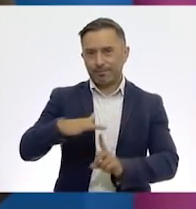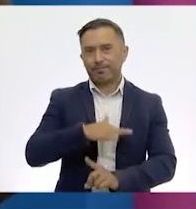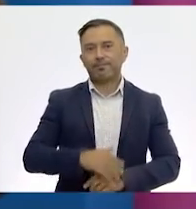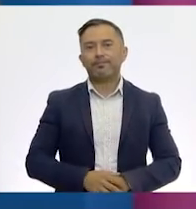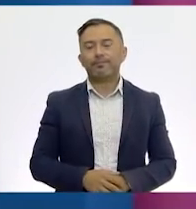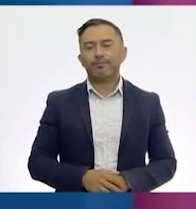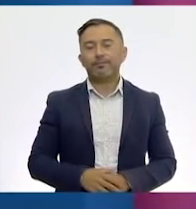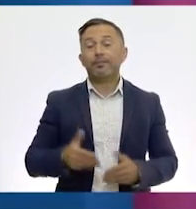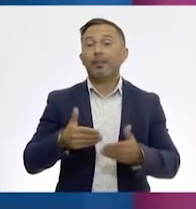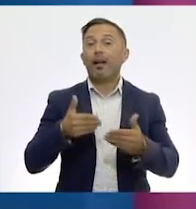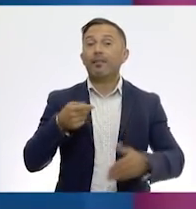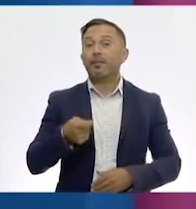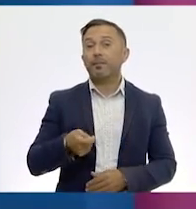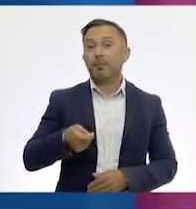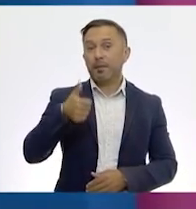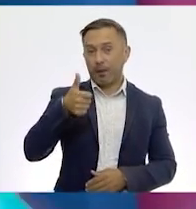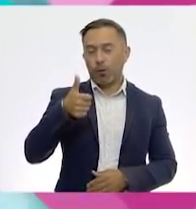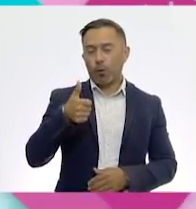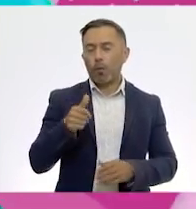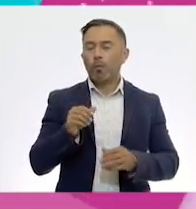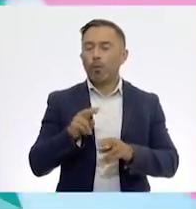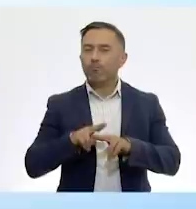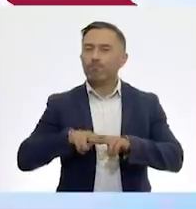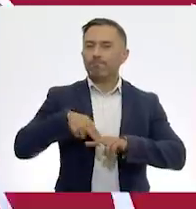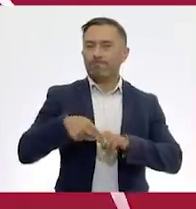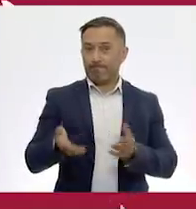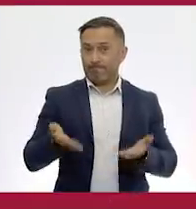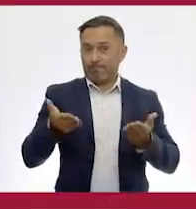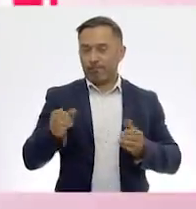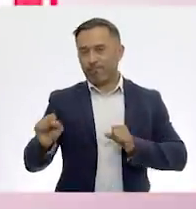Pero antes, vamos a movernos un poco.